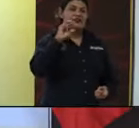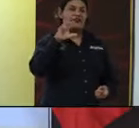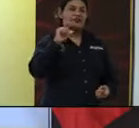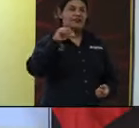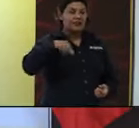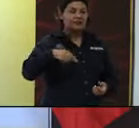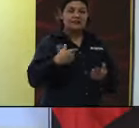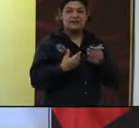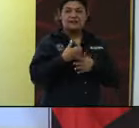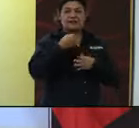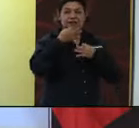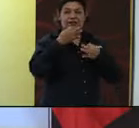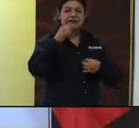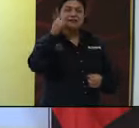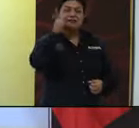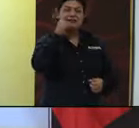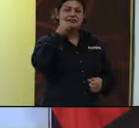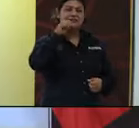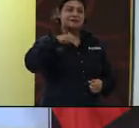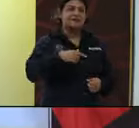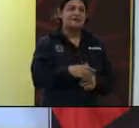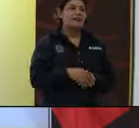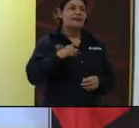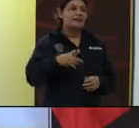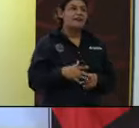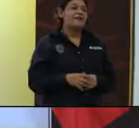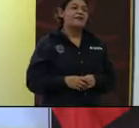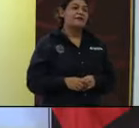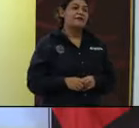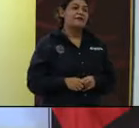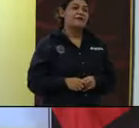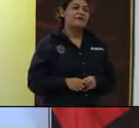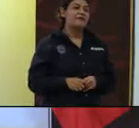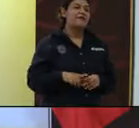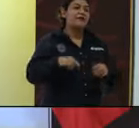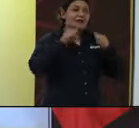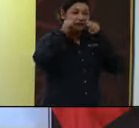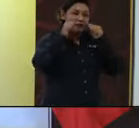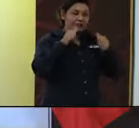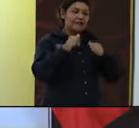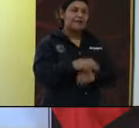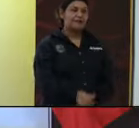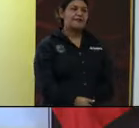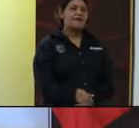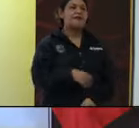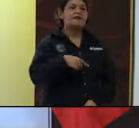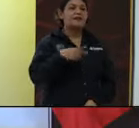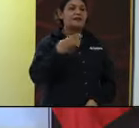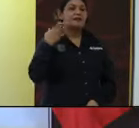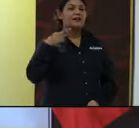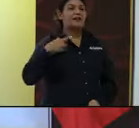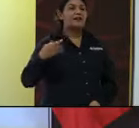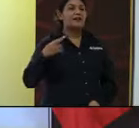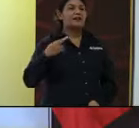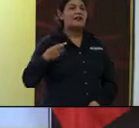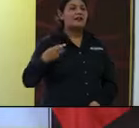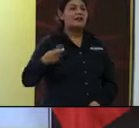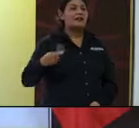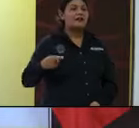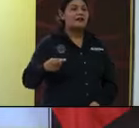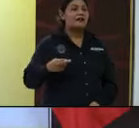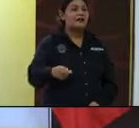mañanera la manifestamos así, de esa forma. Atendimos también, les comento, que estuvimos en Río Tamiahua a principios